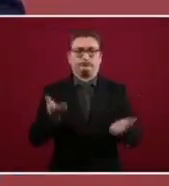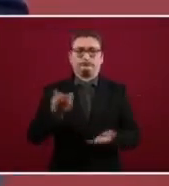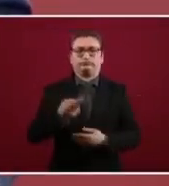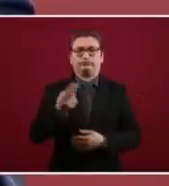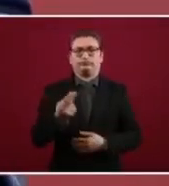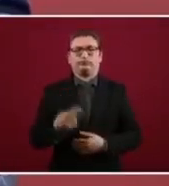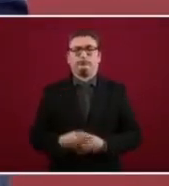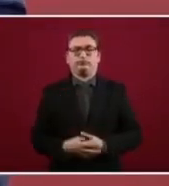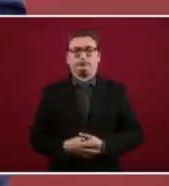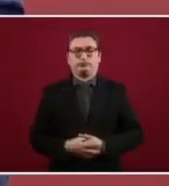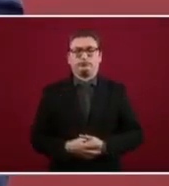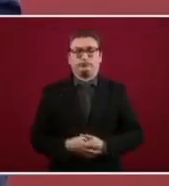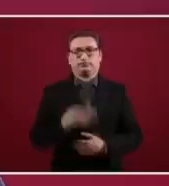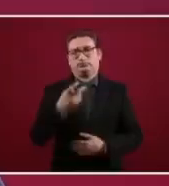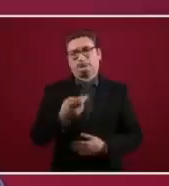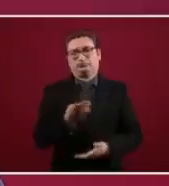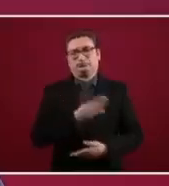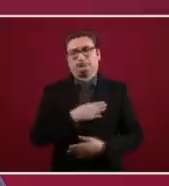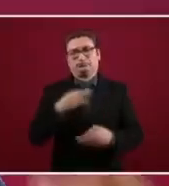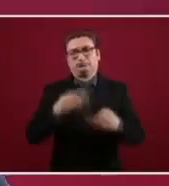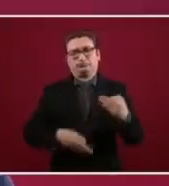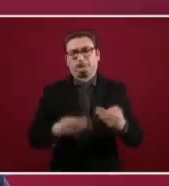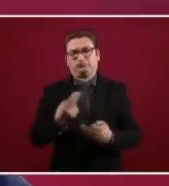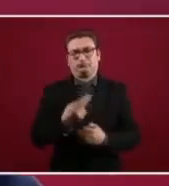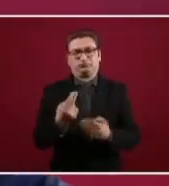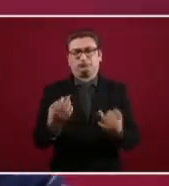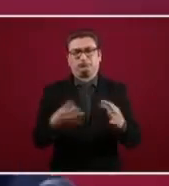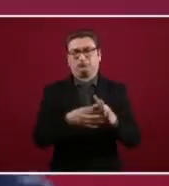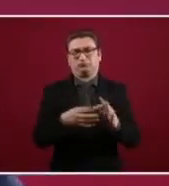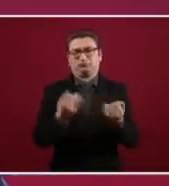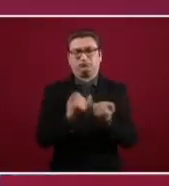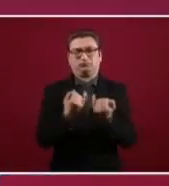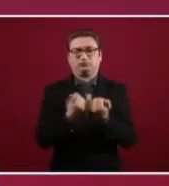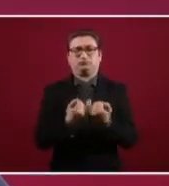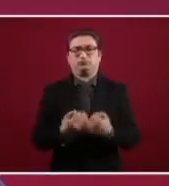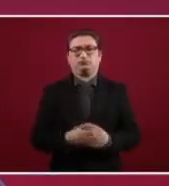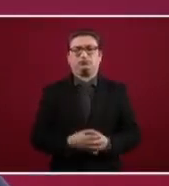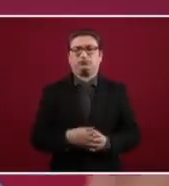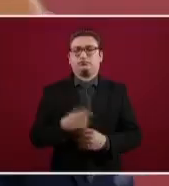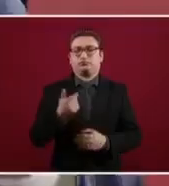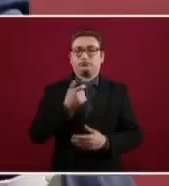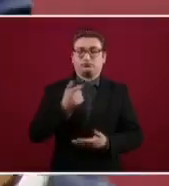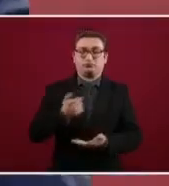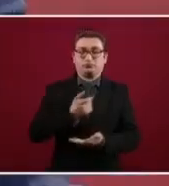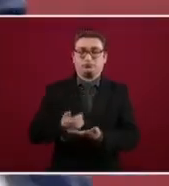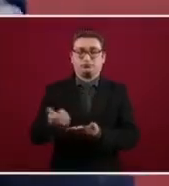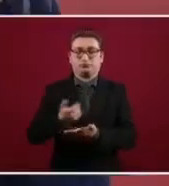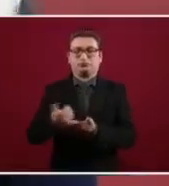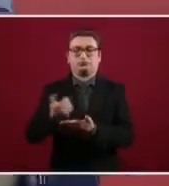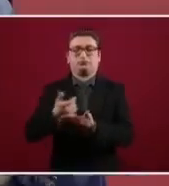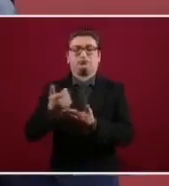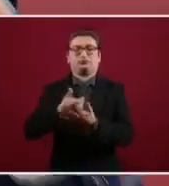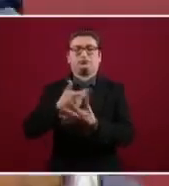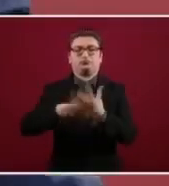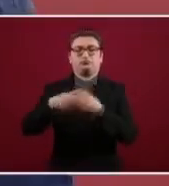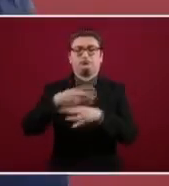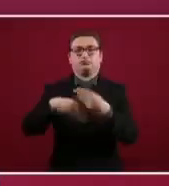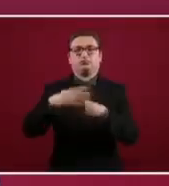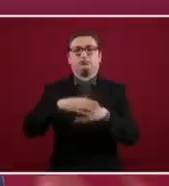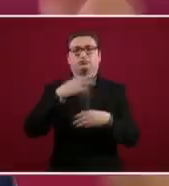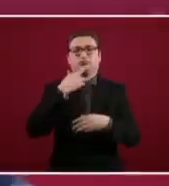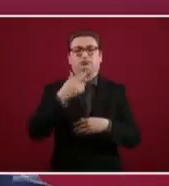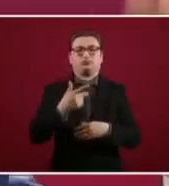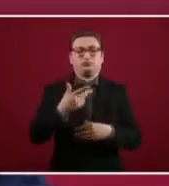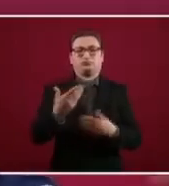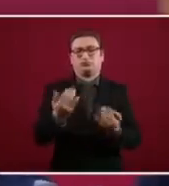con el buen fin si hay más ingresos y más salarios ya lo